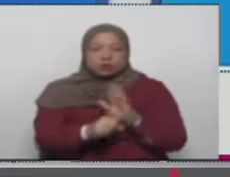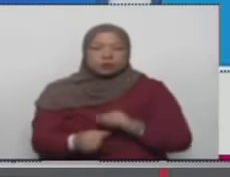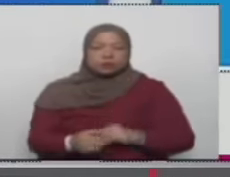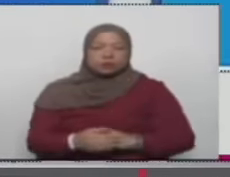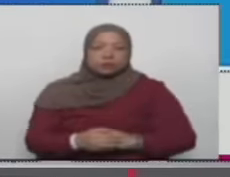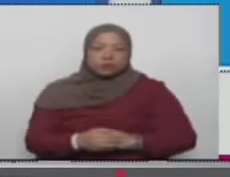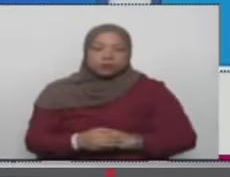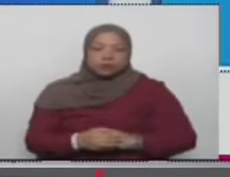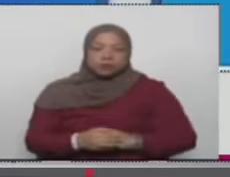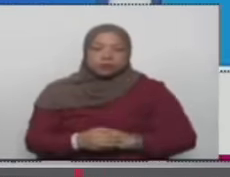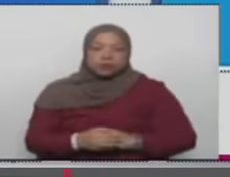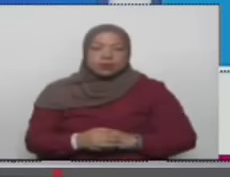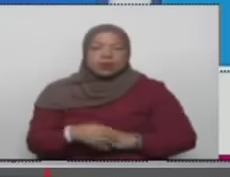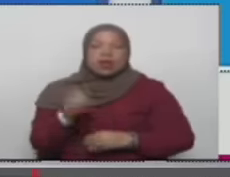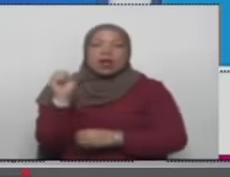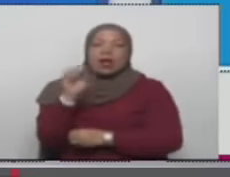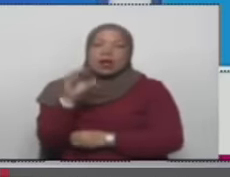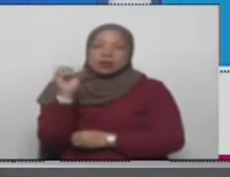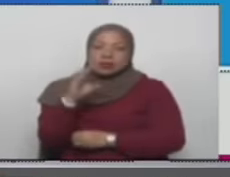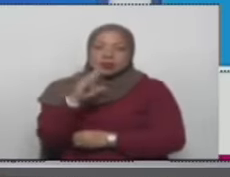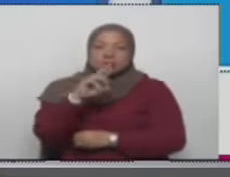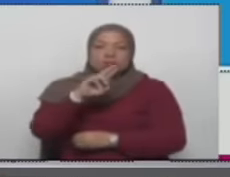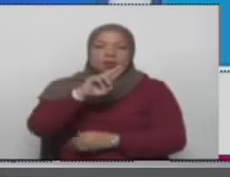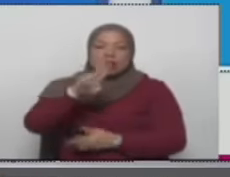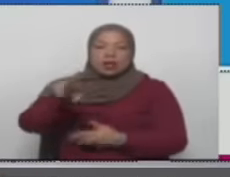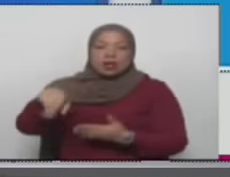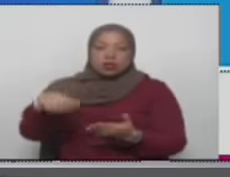de la Asamblea Nacional Constituyente,